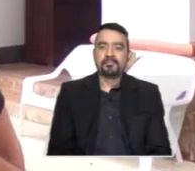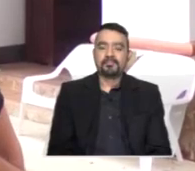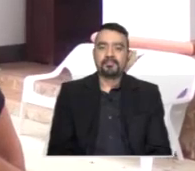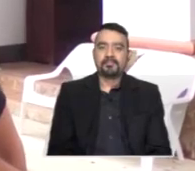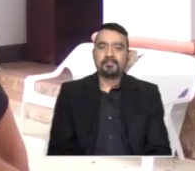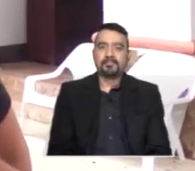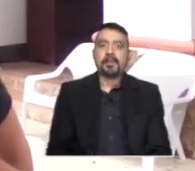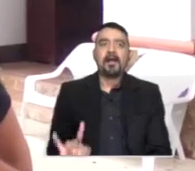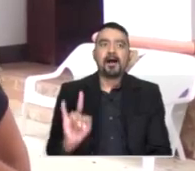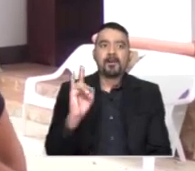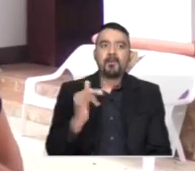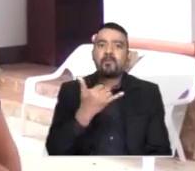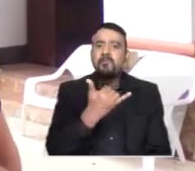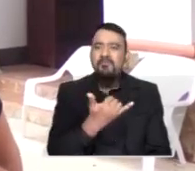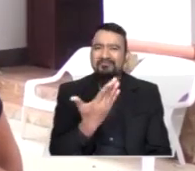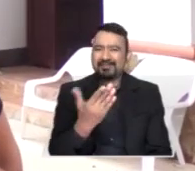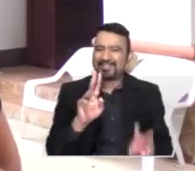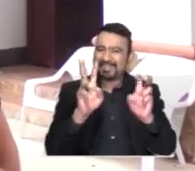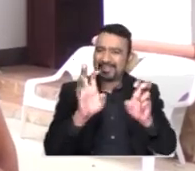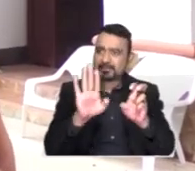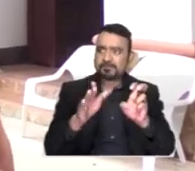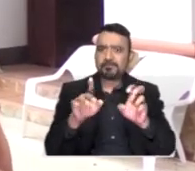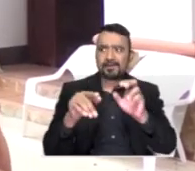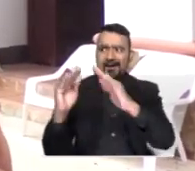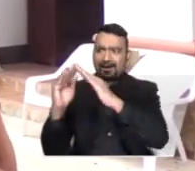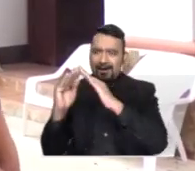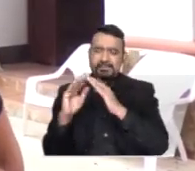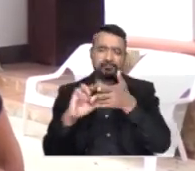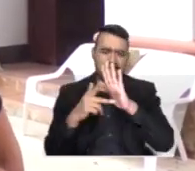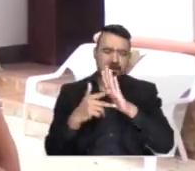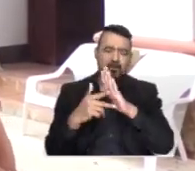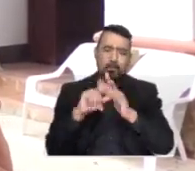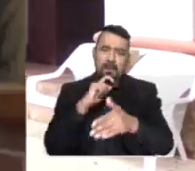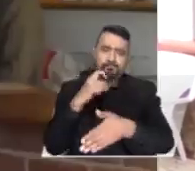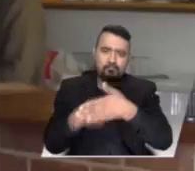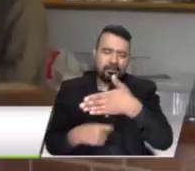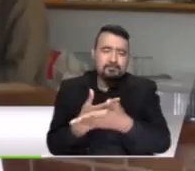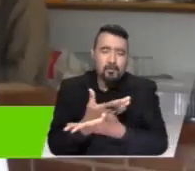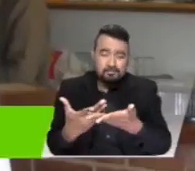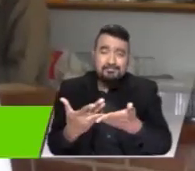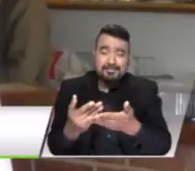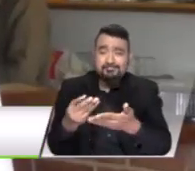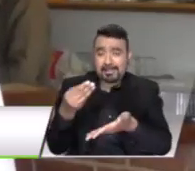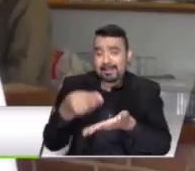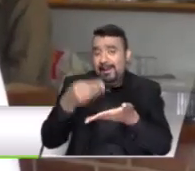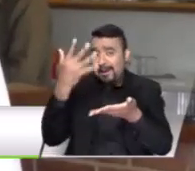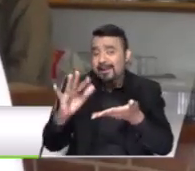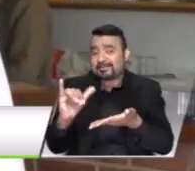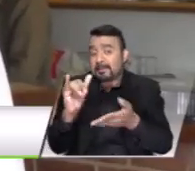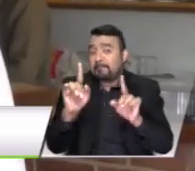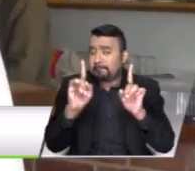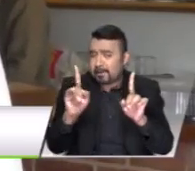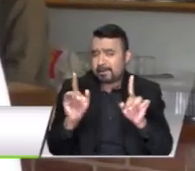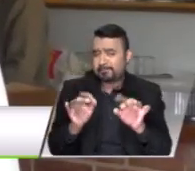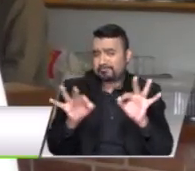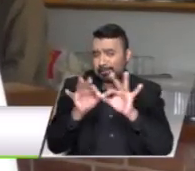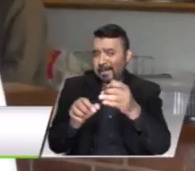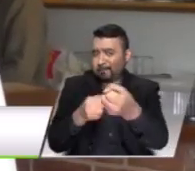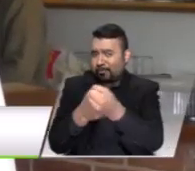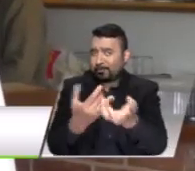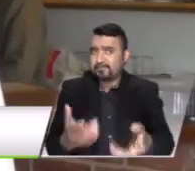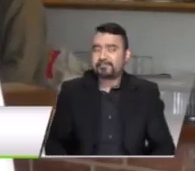en valorización y temas de eso, pero hay que apoyar la evolución. A mí me parece pues que es un